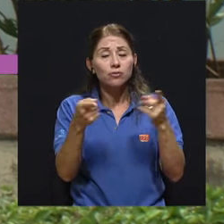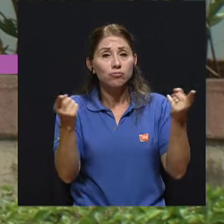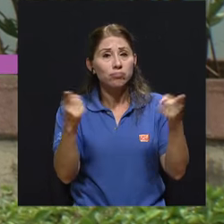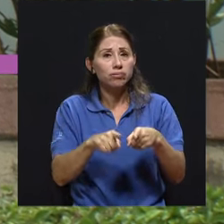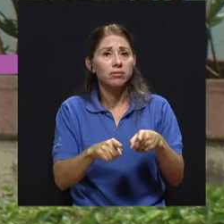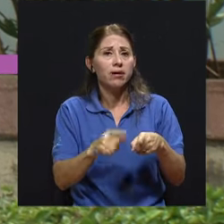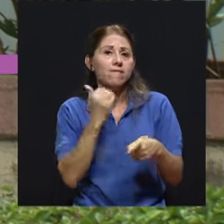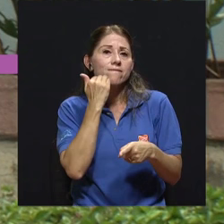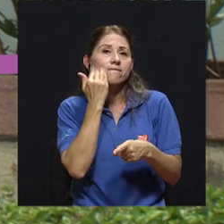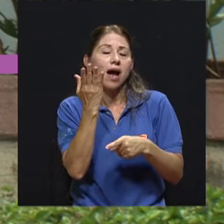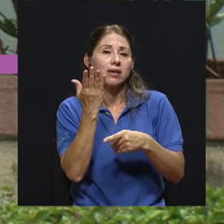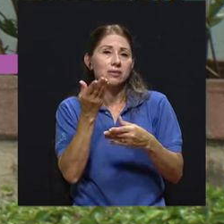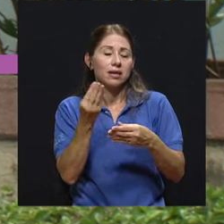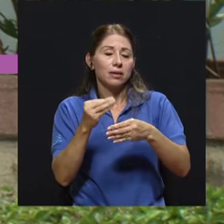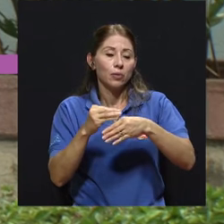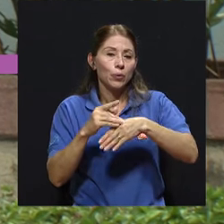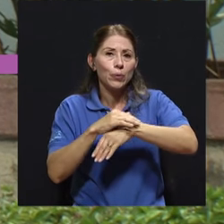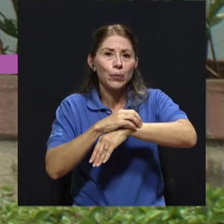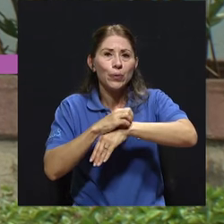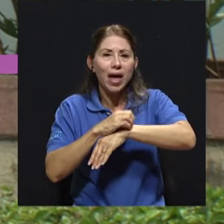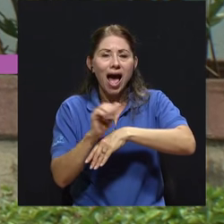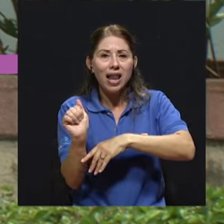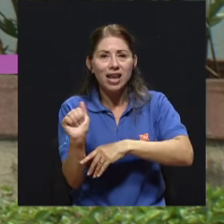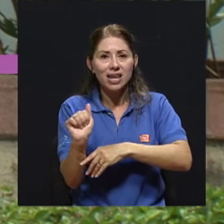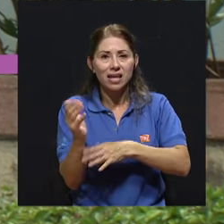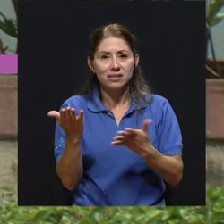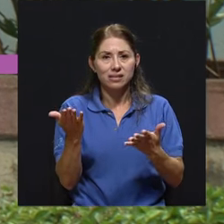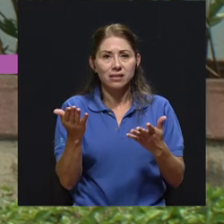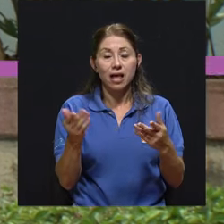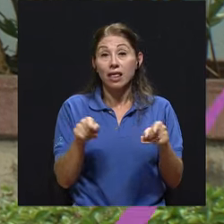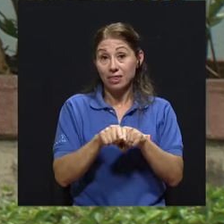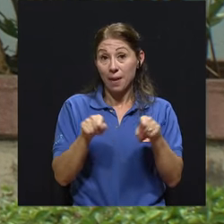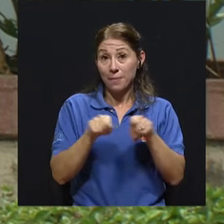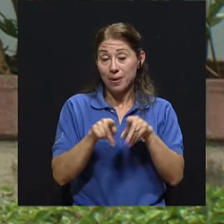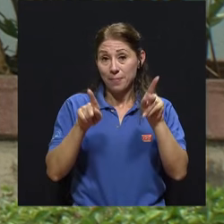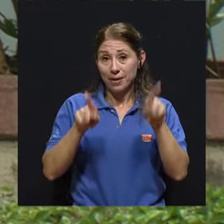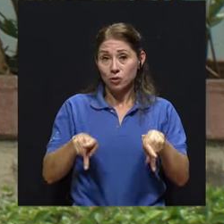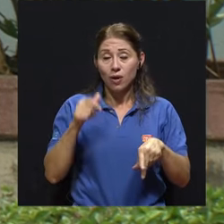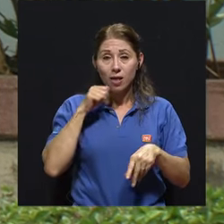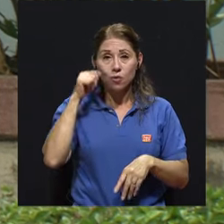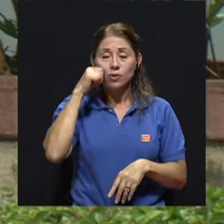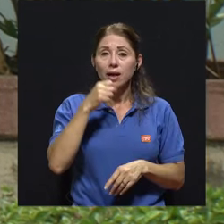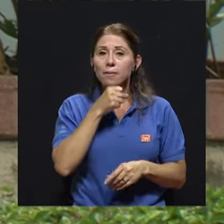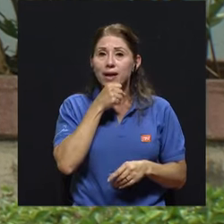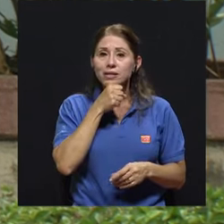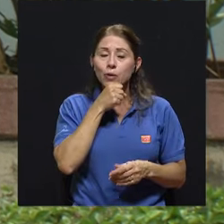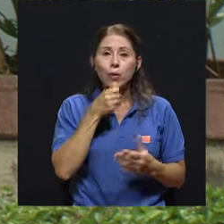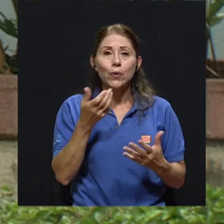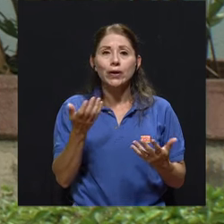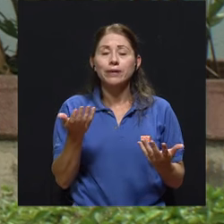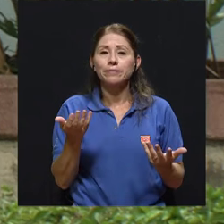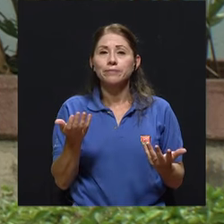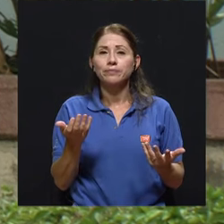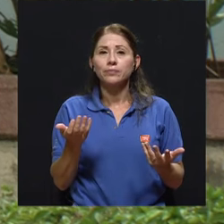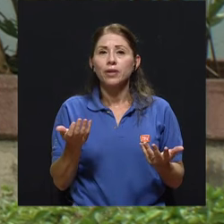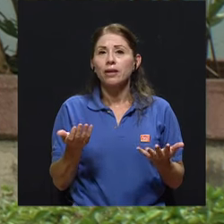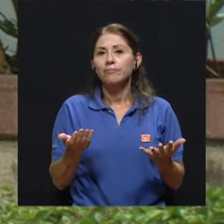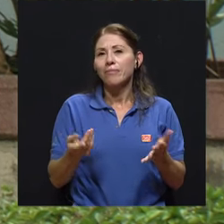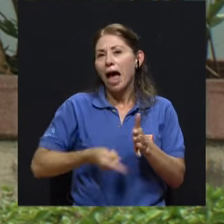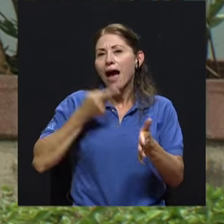permite, pues, que con más facilidad hayan alergias. El adulto mayor también, pues a